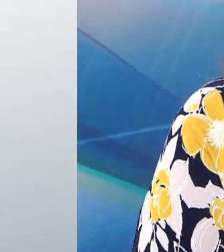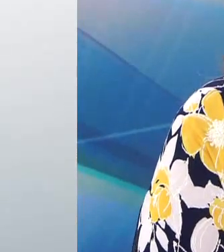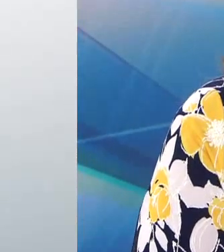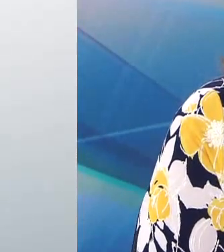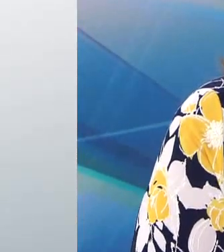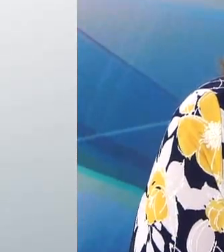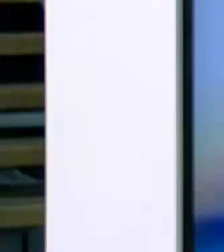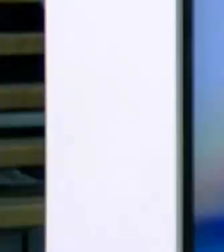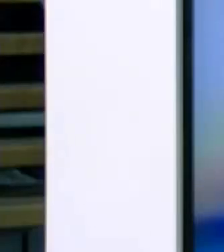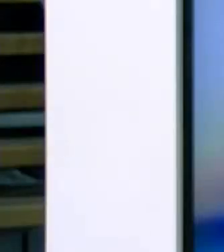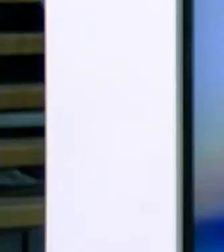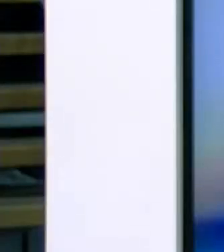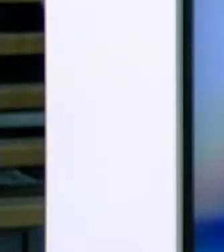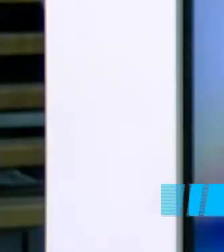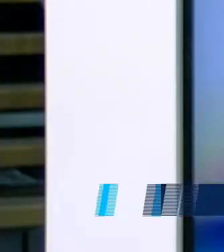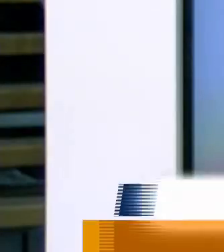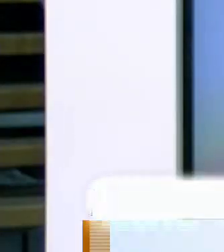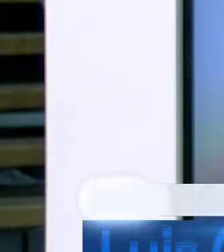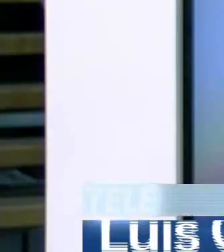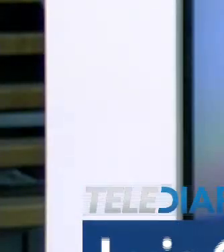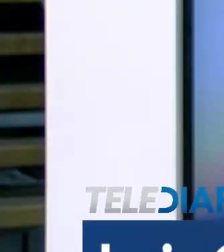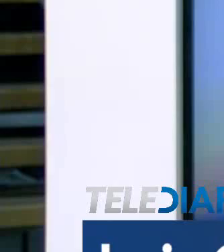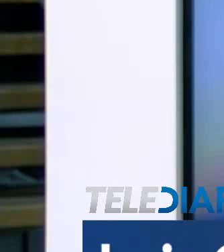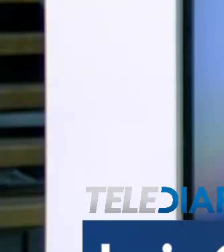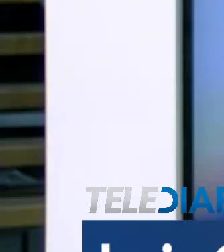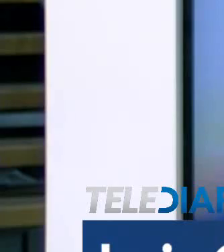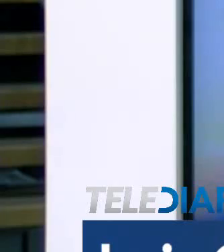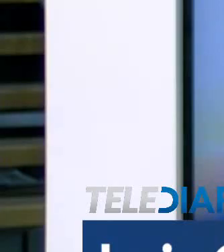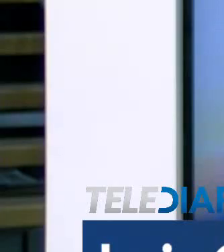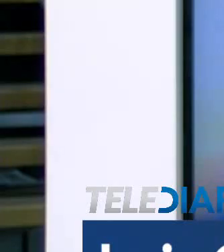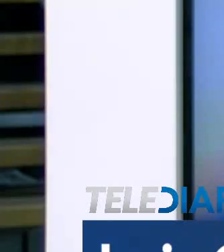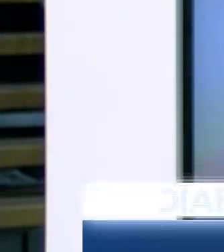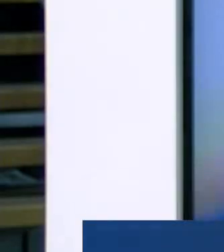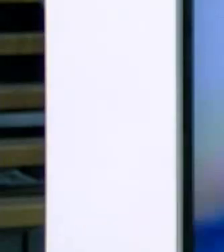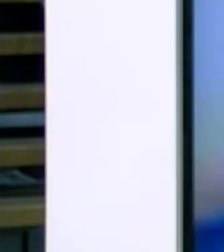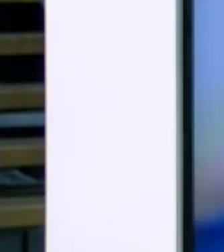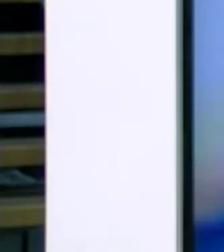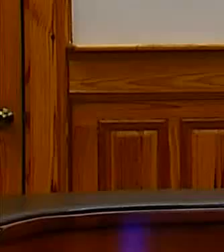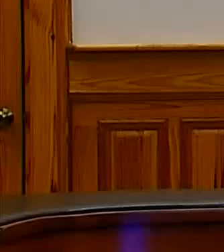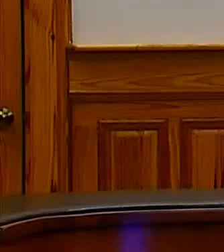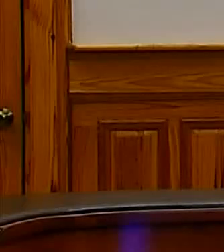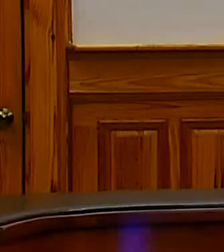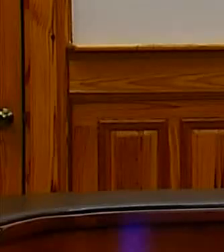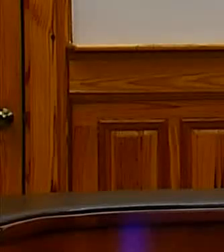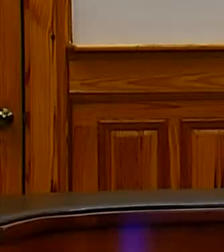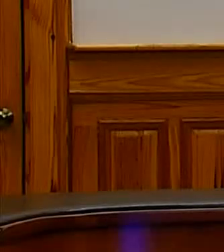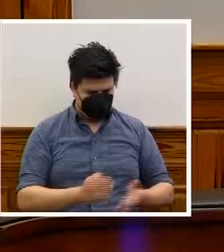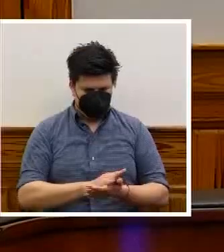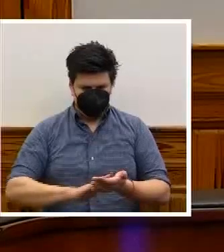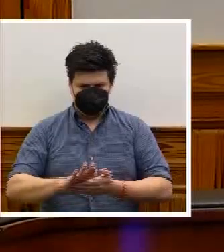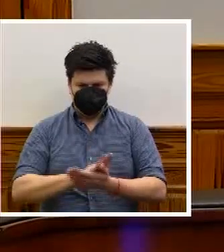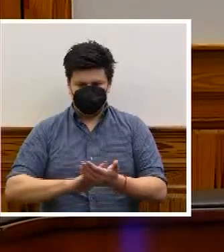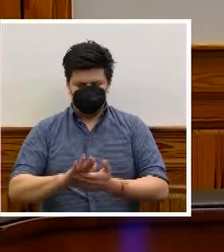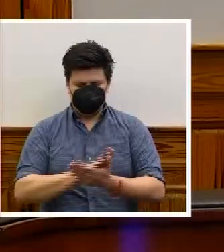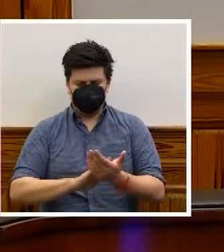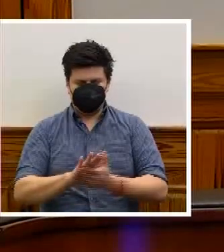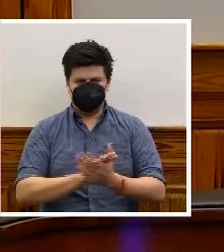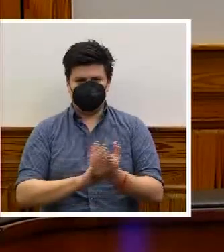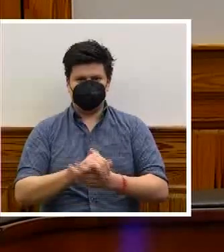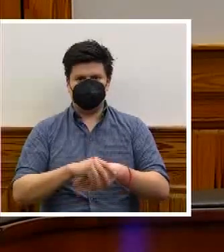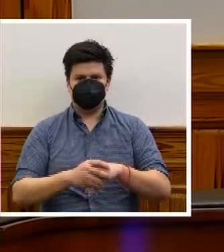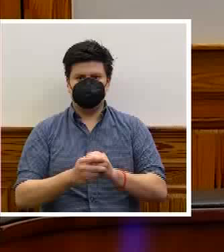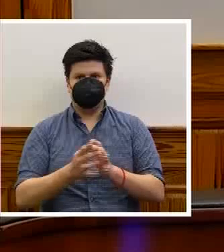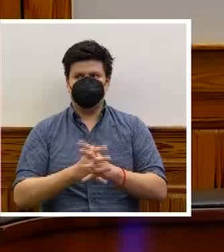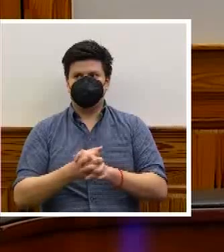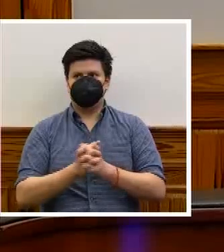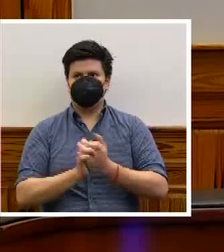licenciada. Efectivamente, pues hace unos momentos en esta reunión, que por cierto ya tenía bastantes semanas que no se llevaba a cabo, pero en esta reunión del